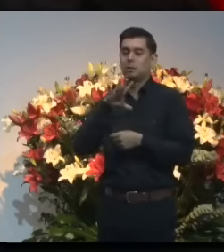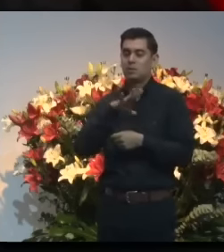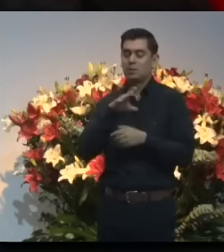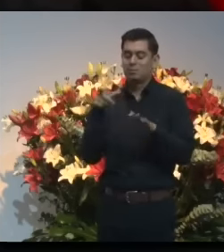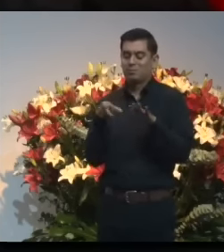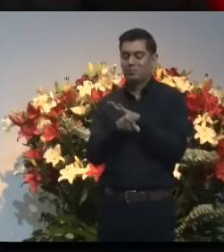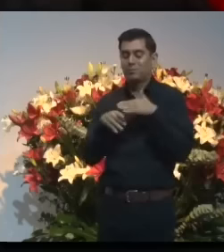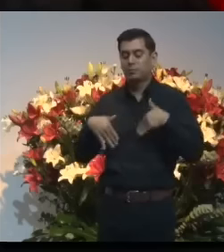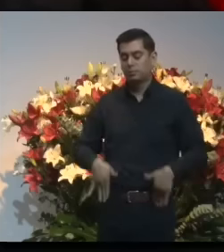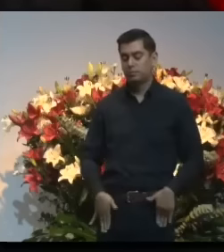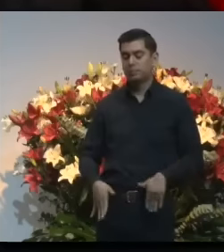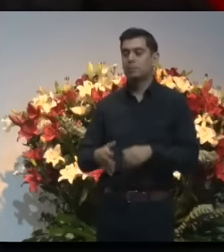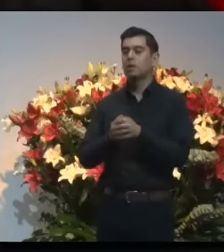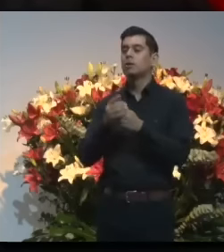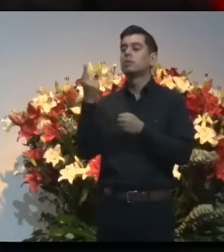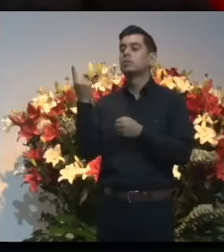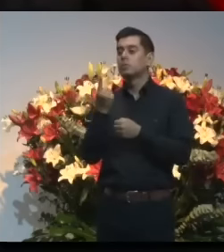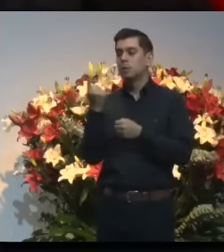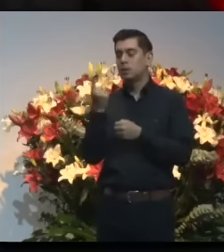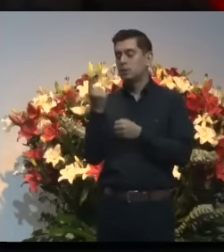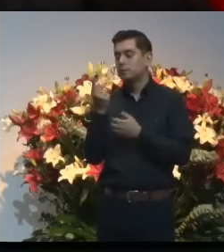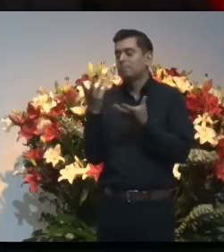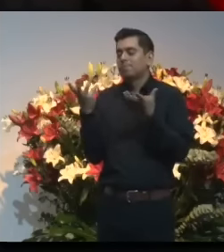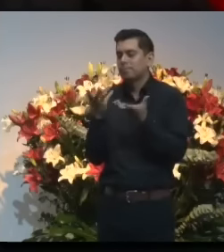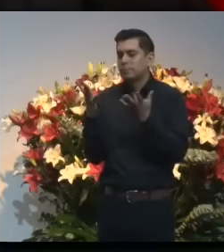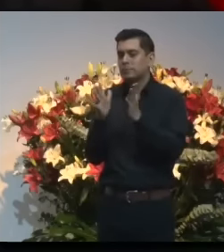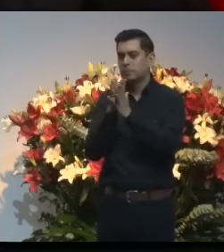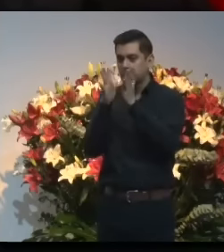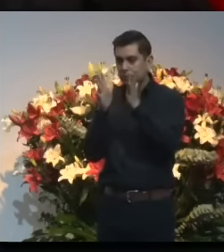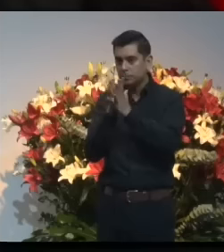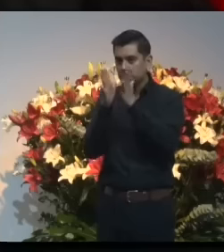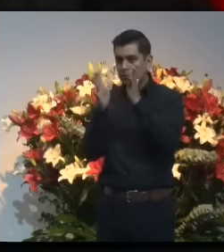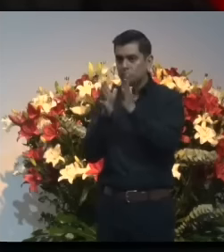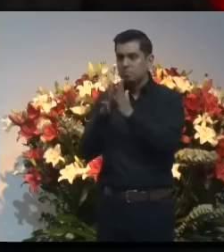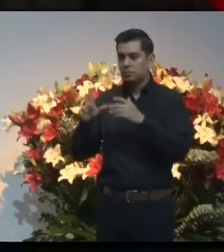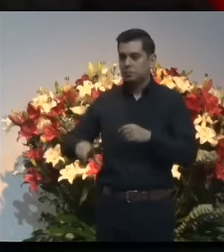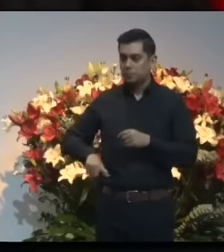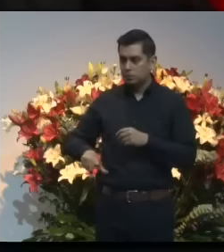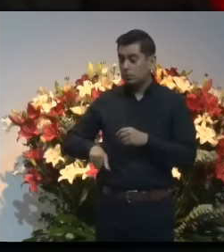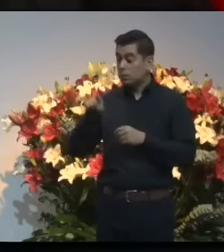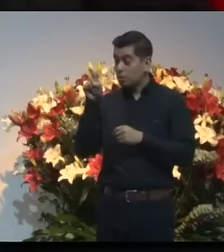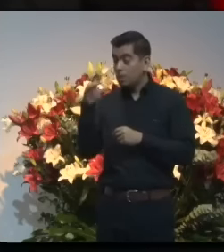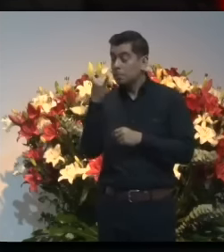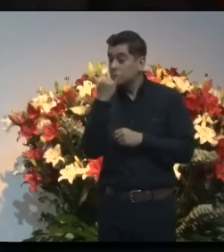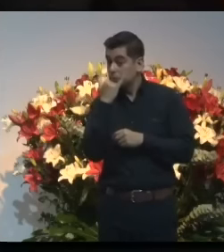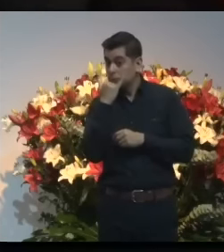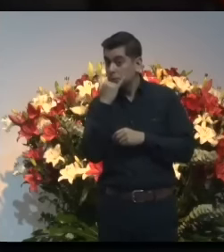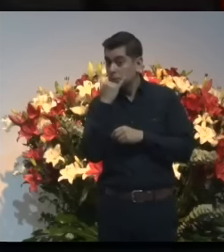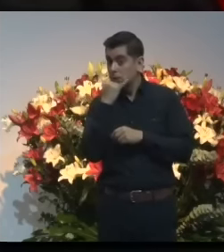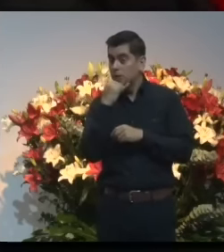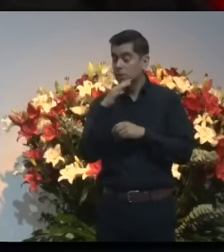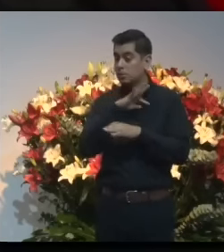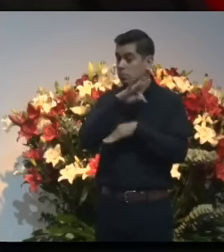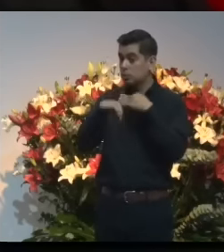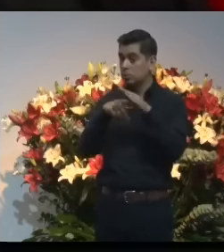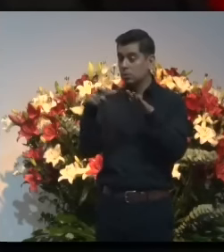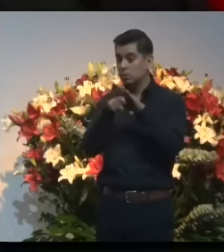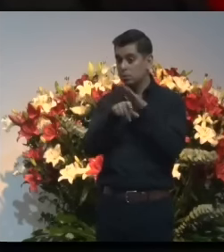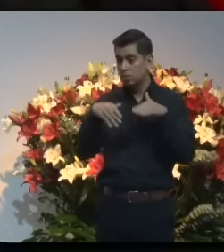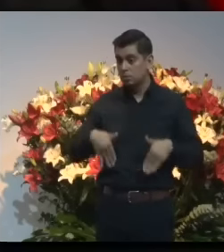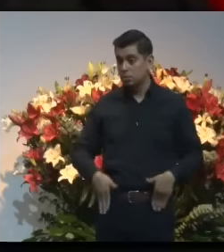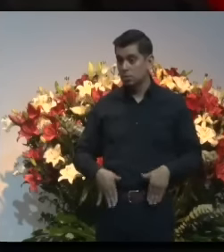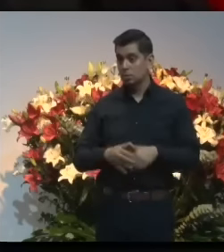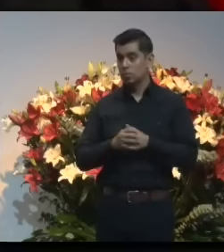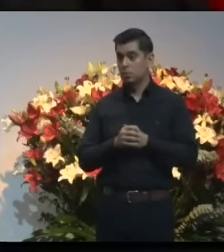corrupción. ¿Qué podemos esperar de su participación en tu gobierno? ¿Vas a condonar sus prácticas corruptas? No,